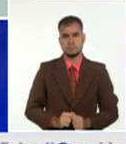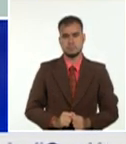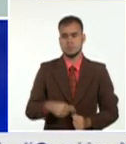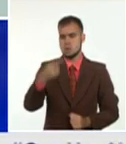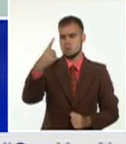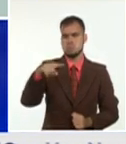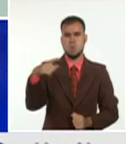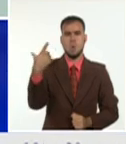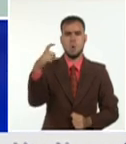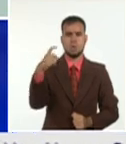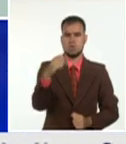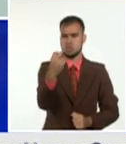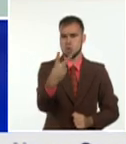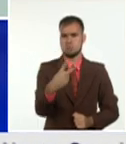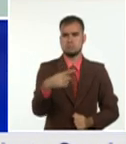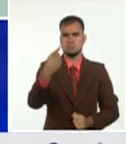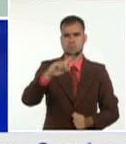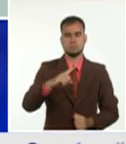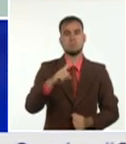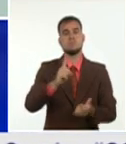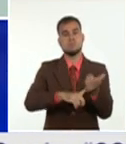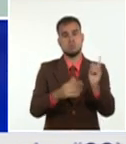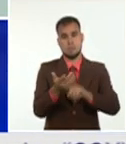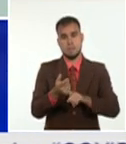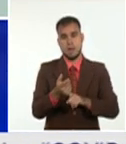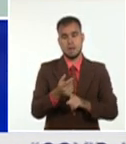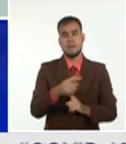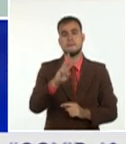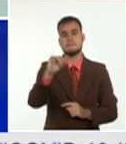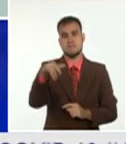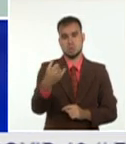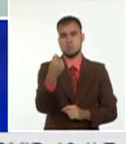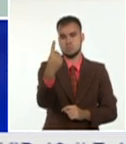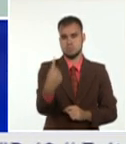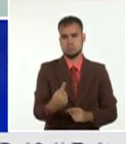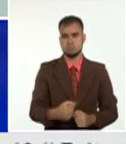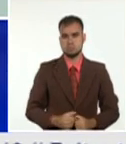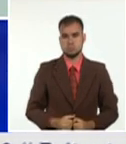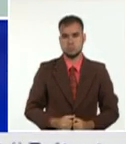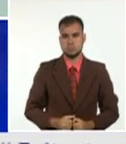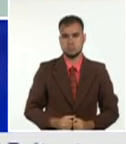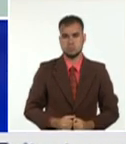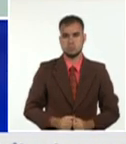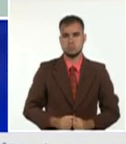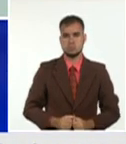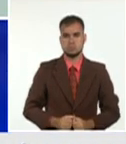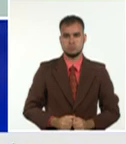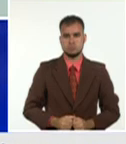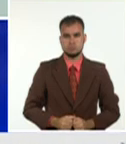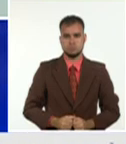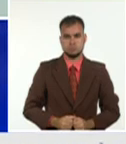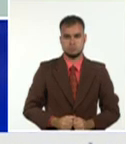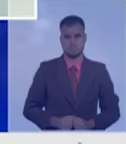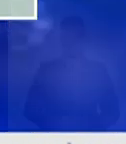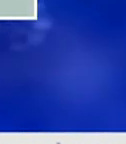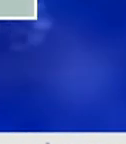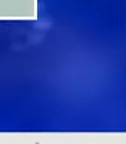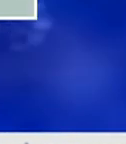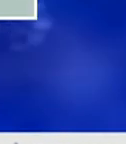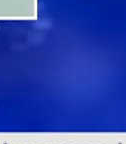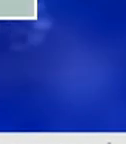Padre y Mabisbacoa con 1 cada uno. Holguín incrementa en 11 los casos autóctonos,